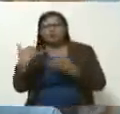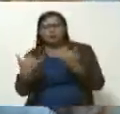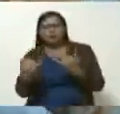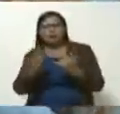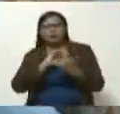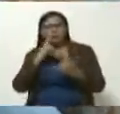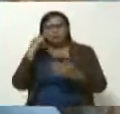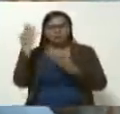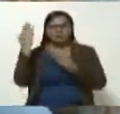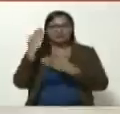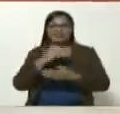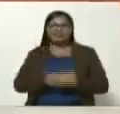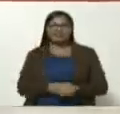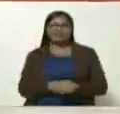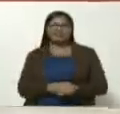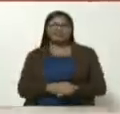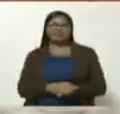verlo, pues.